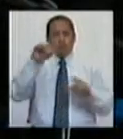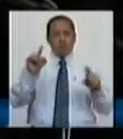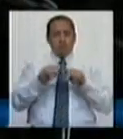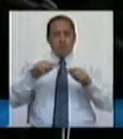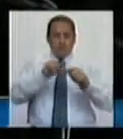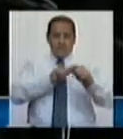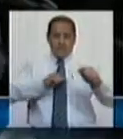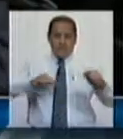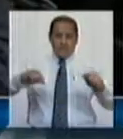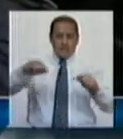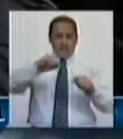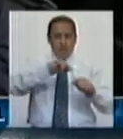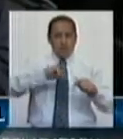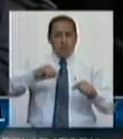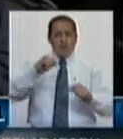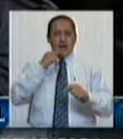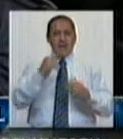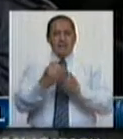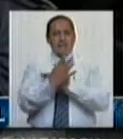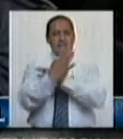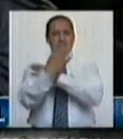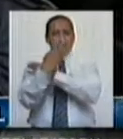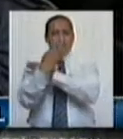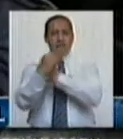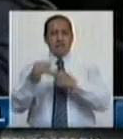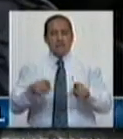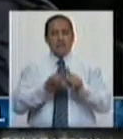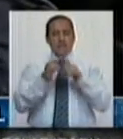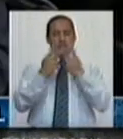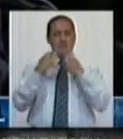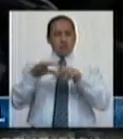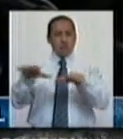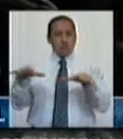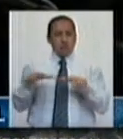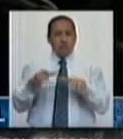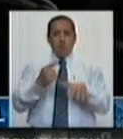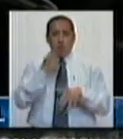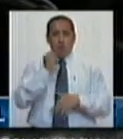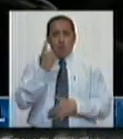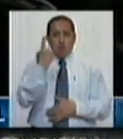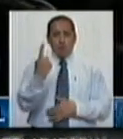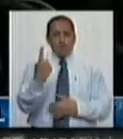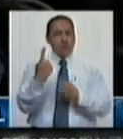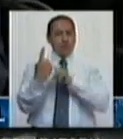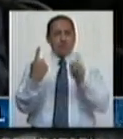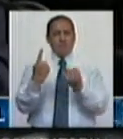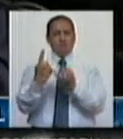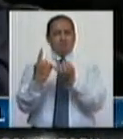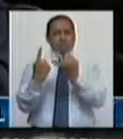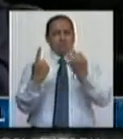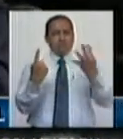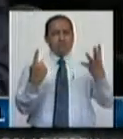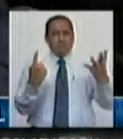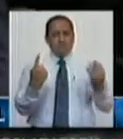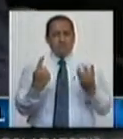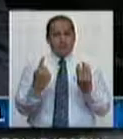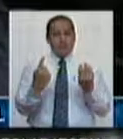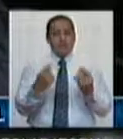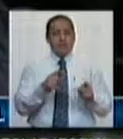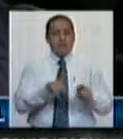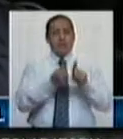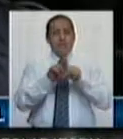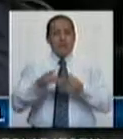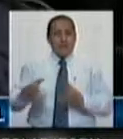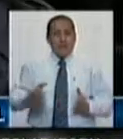Nazca y hacer tantas obras portentosas, no podía hacerlo un hombre, tenían que hacerlo millones. Por eso el